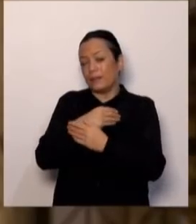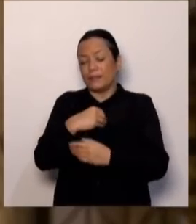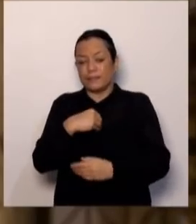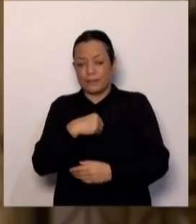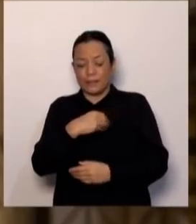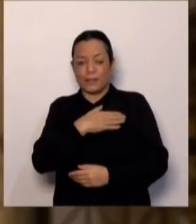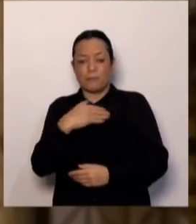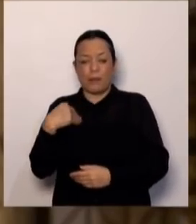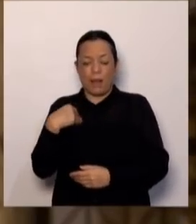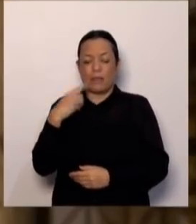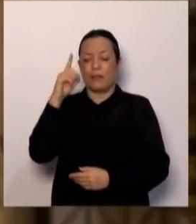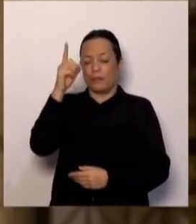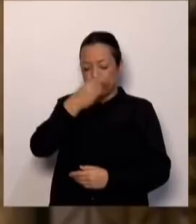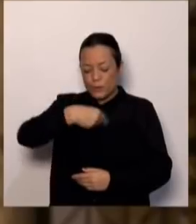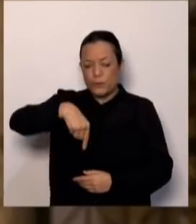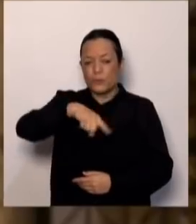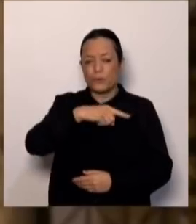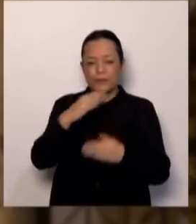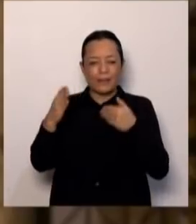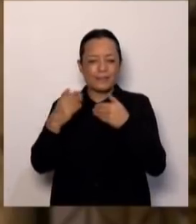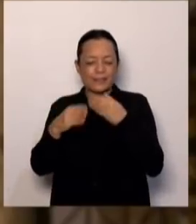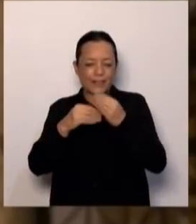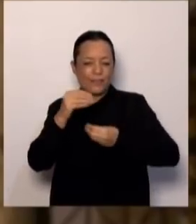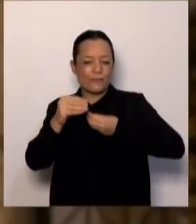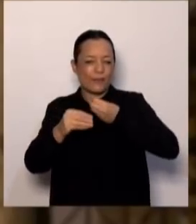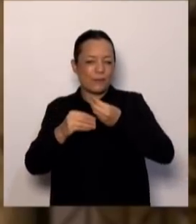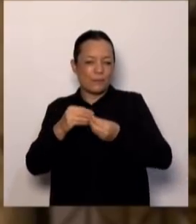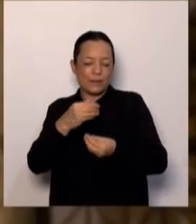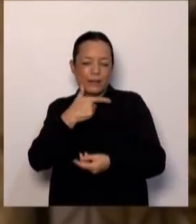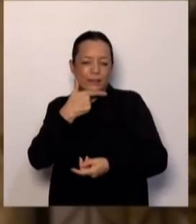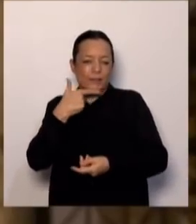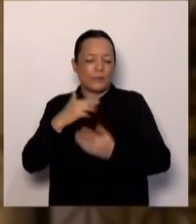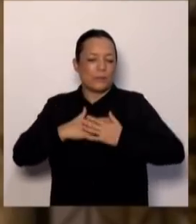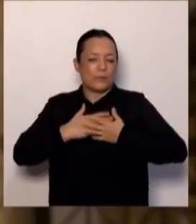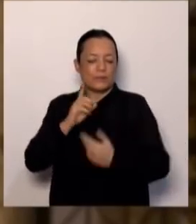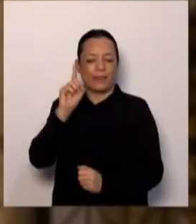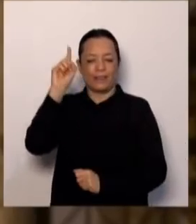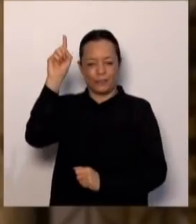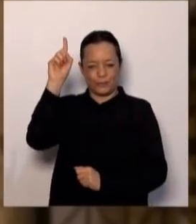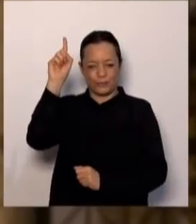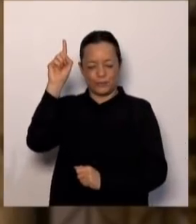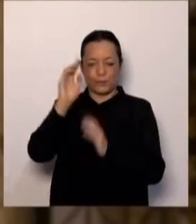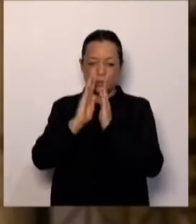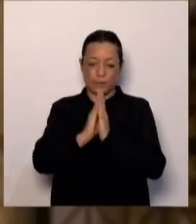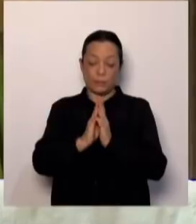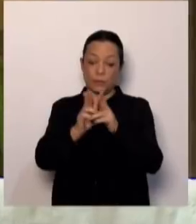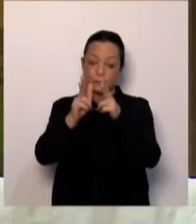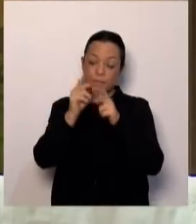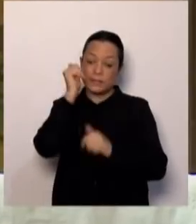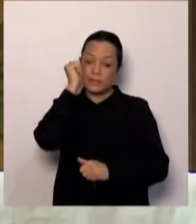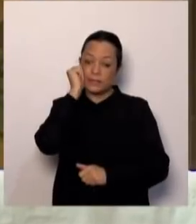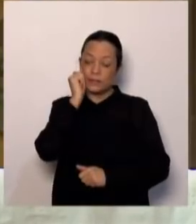Dios y nuestra, acerquen en cada familia la ternura amorosa de Dios. Oremos.